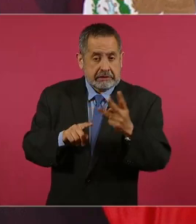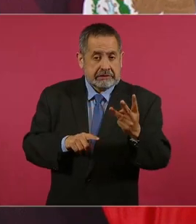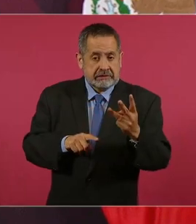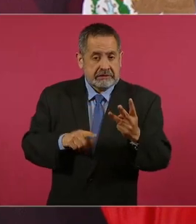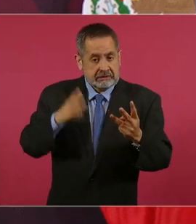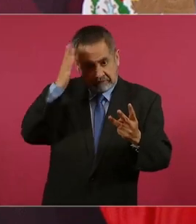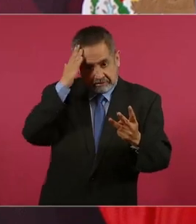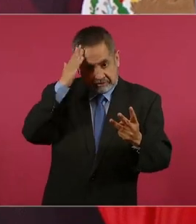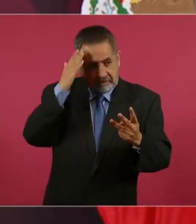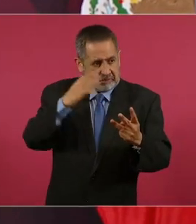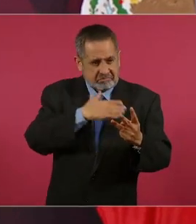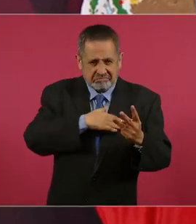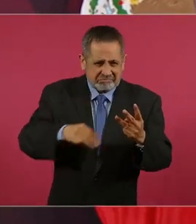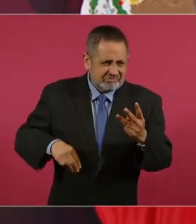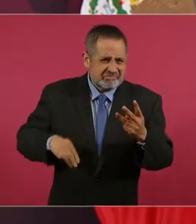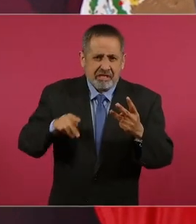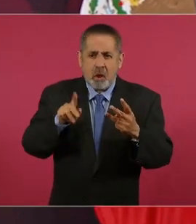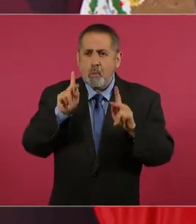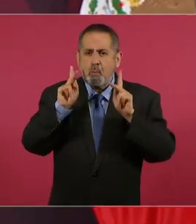grandes puentes.